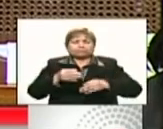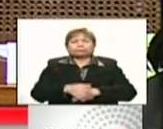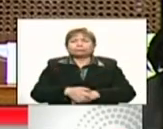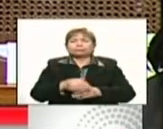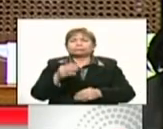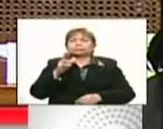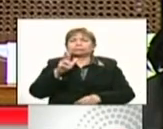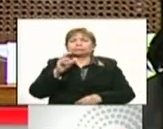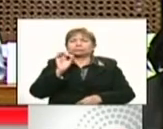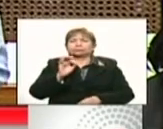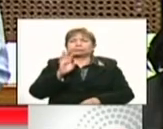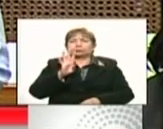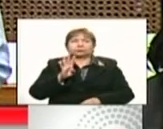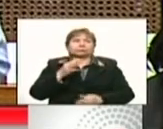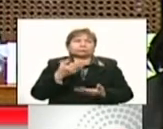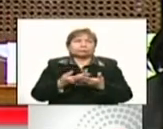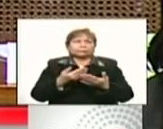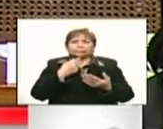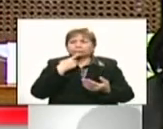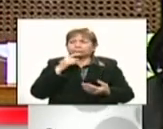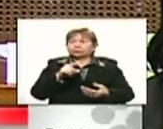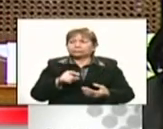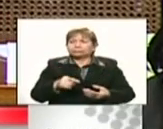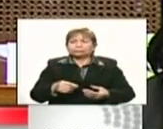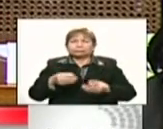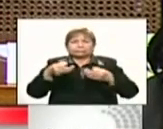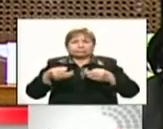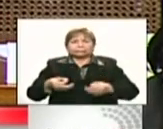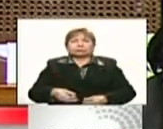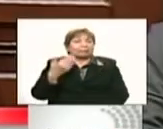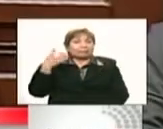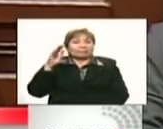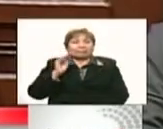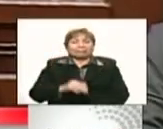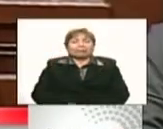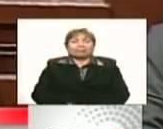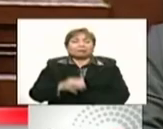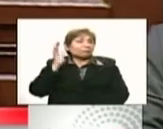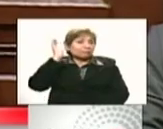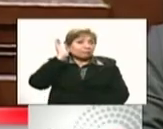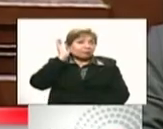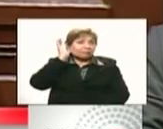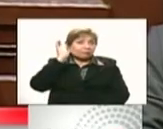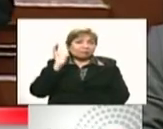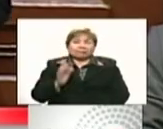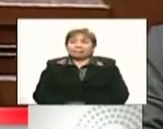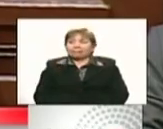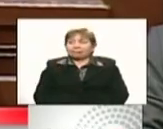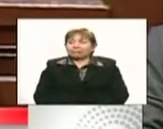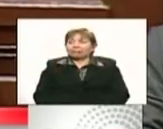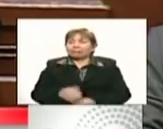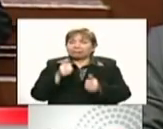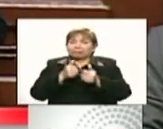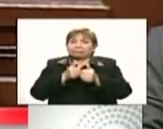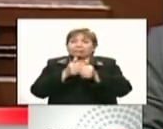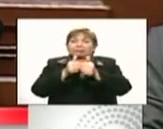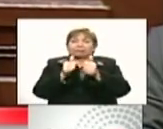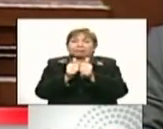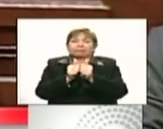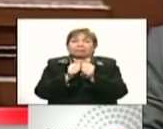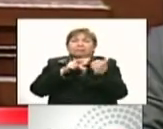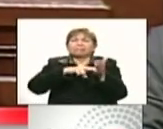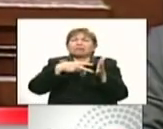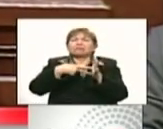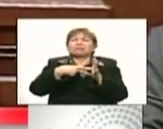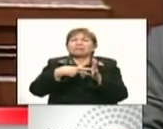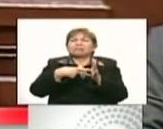que el gobierno intenta colocar este referéndum en las próximas elecciones.